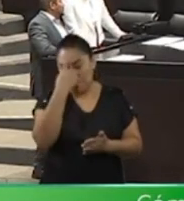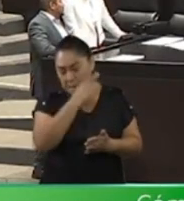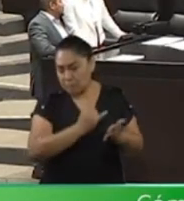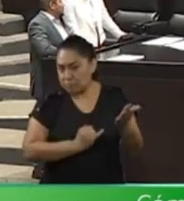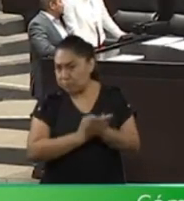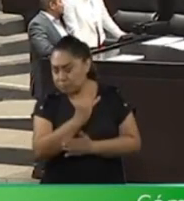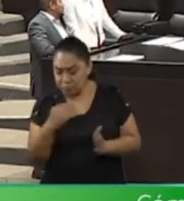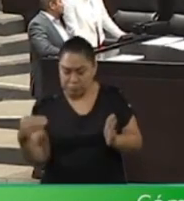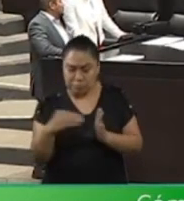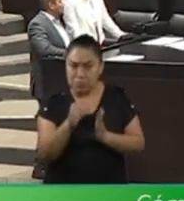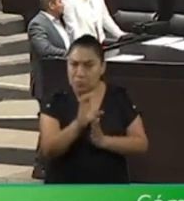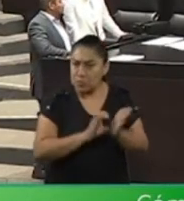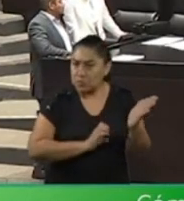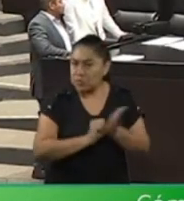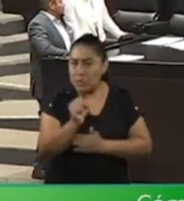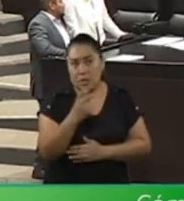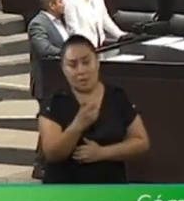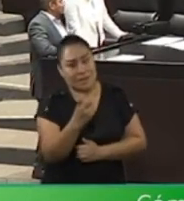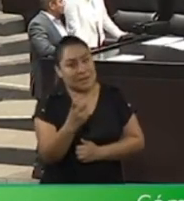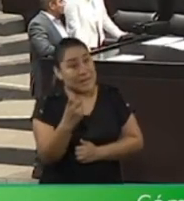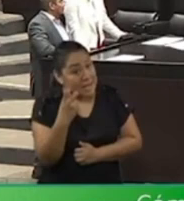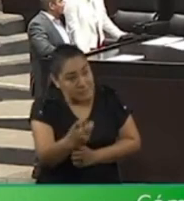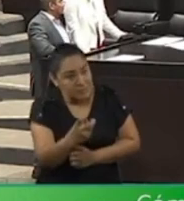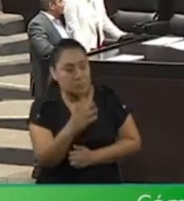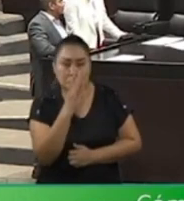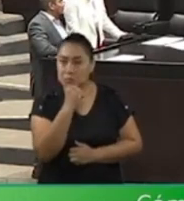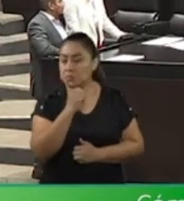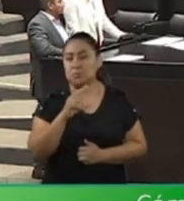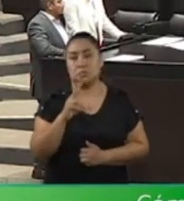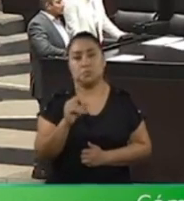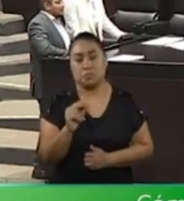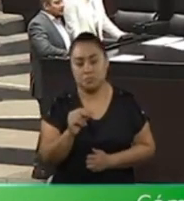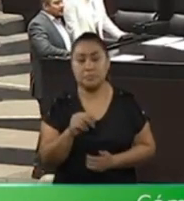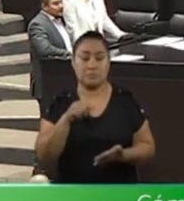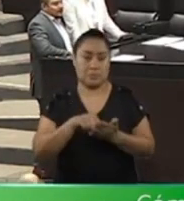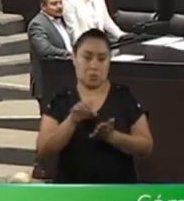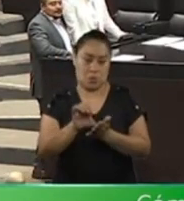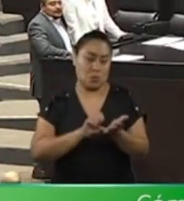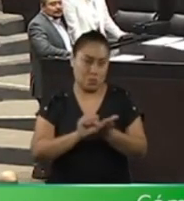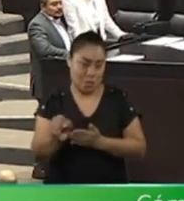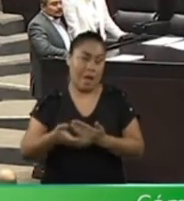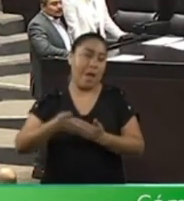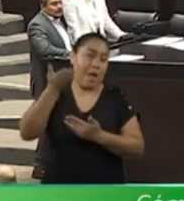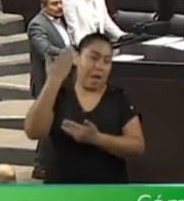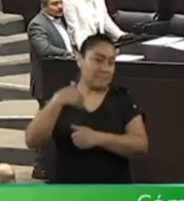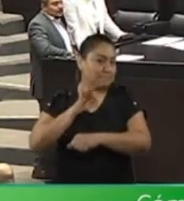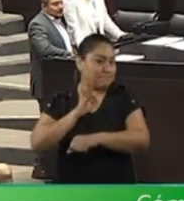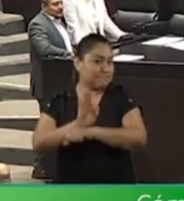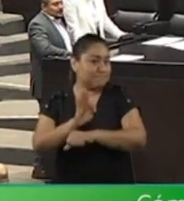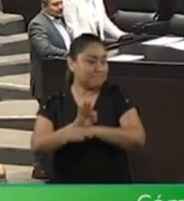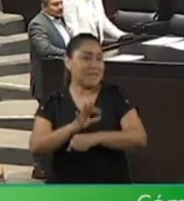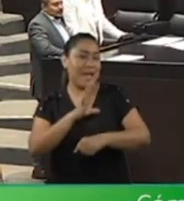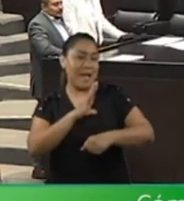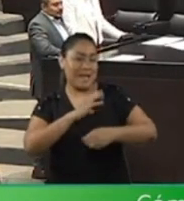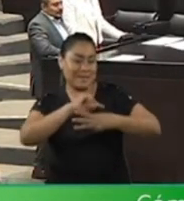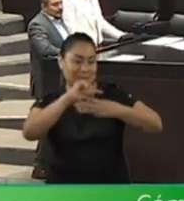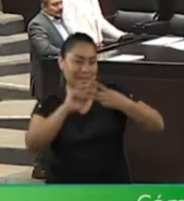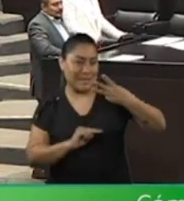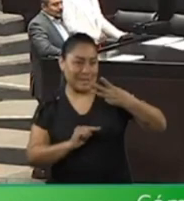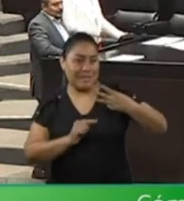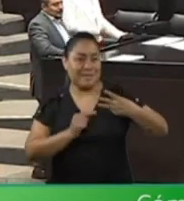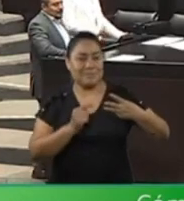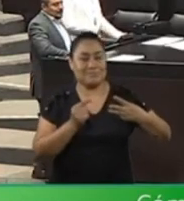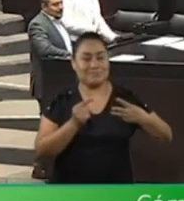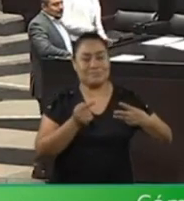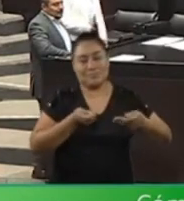constitucionalizar lo inconstitucional. Como nuestra Constitución protegía la división de poderes, ustedes eliminan de